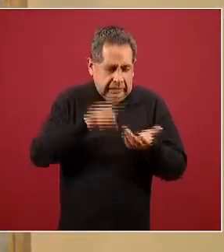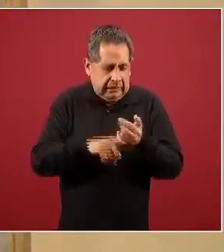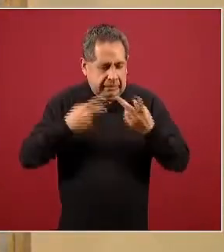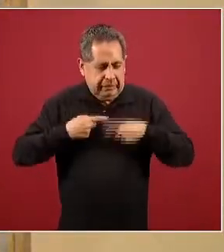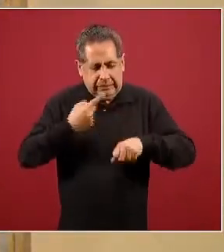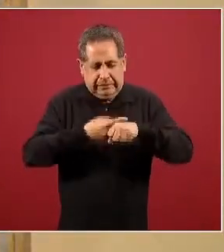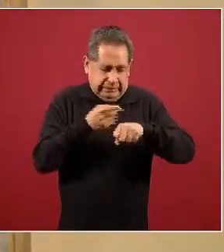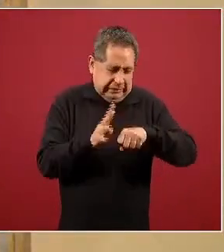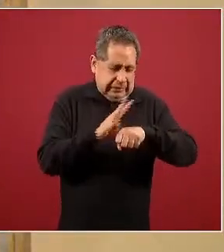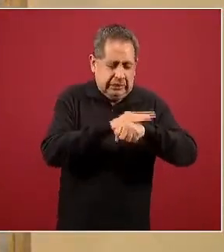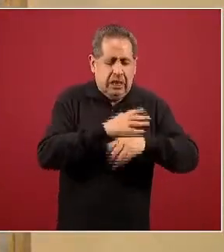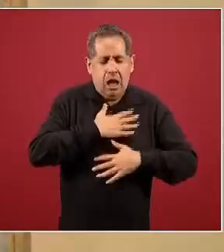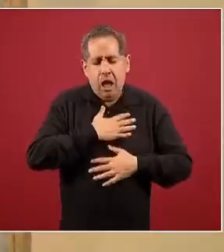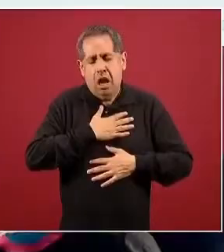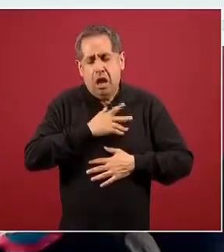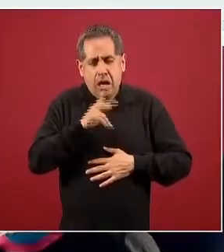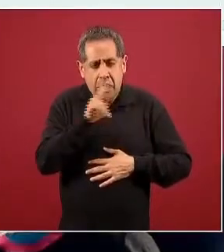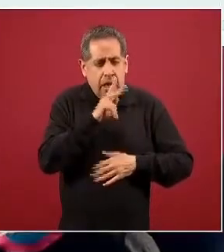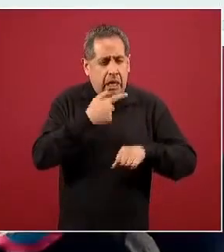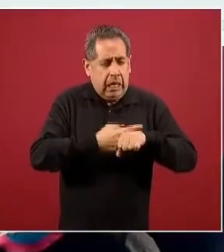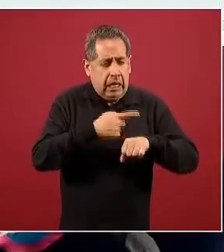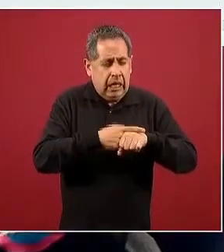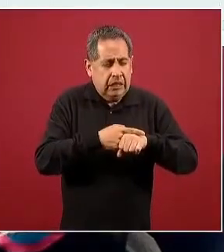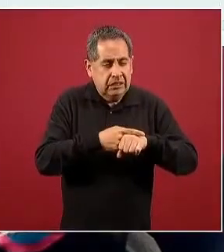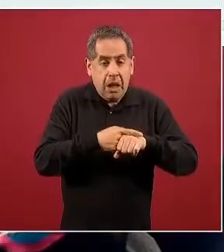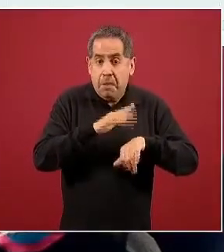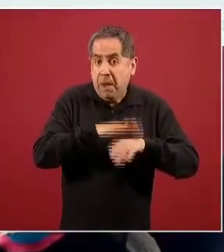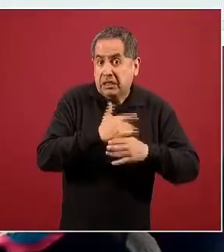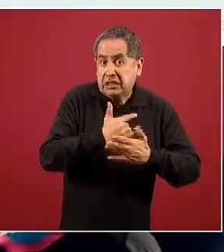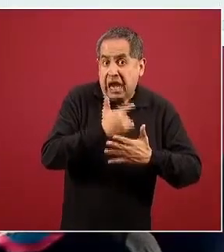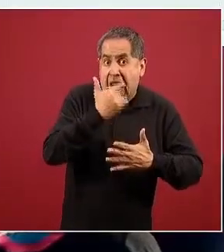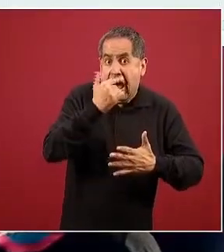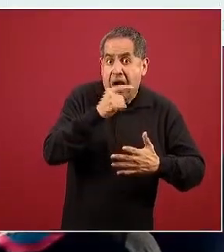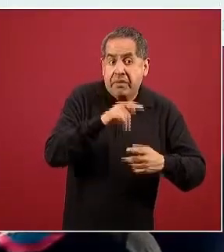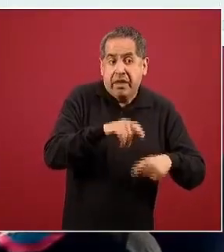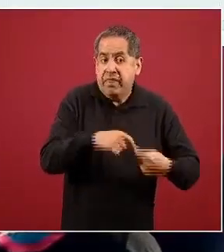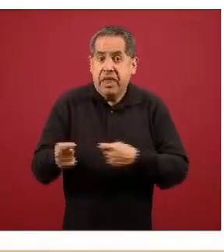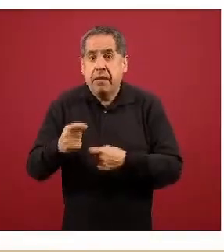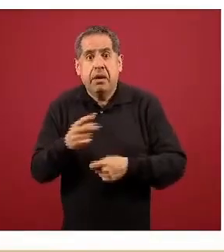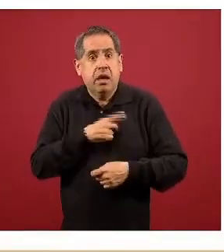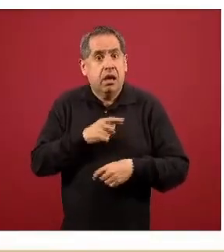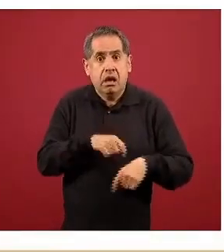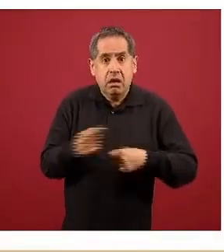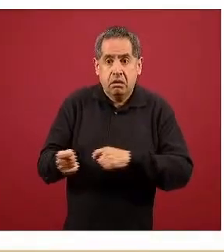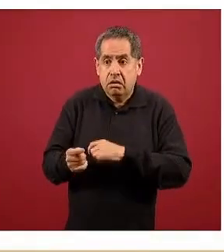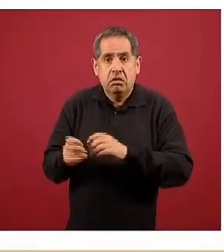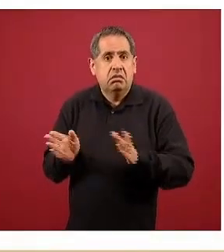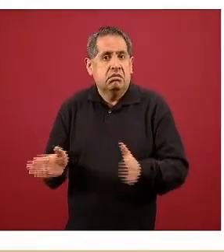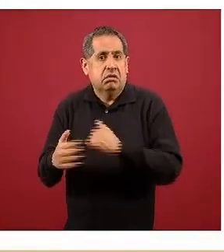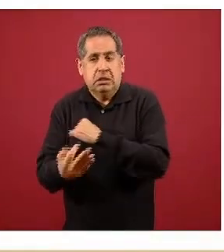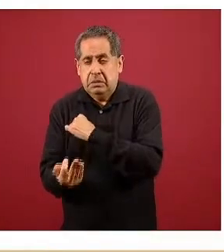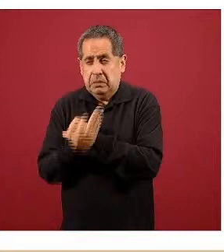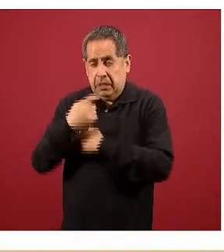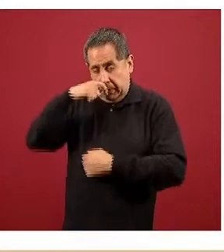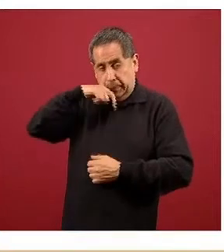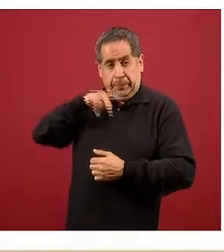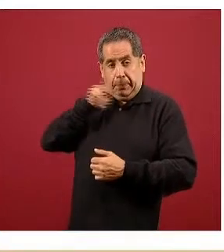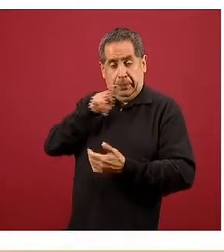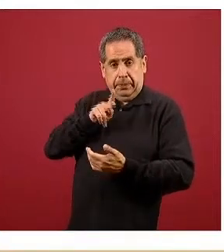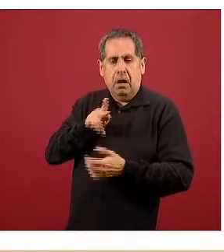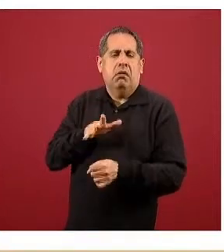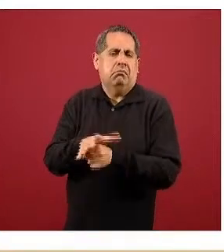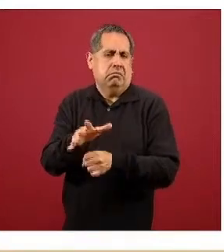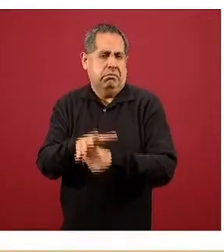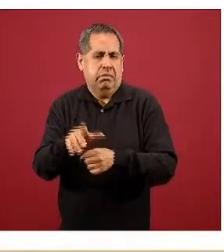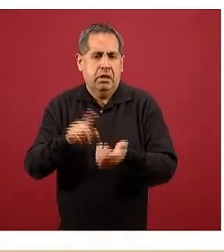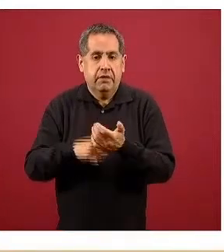desgracia o desafortunadamente requieran de un ventilador mecánico posteriormente, esta es la disponibilidad que hay. En